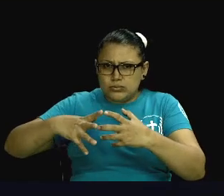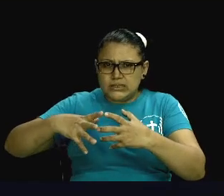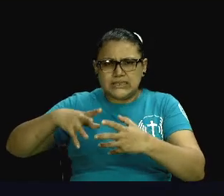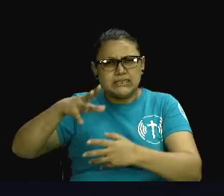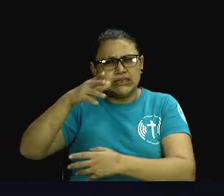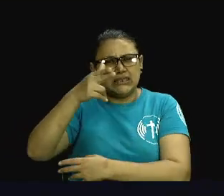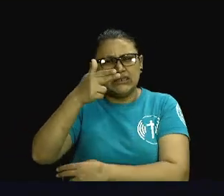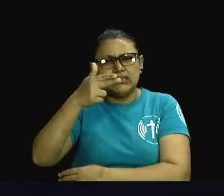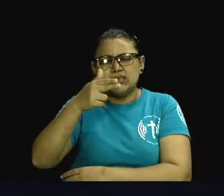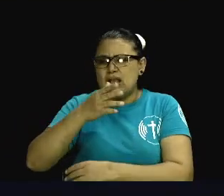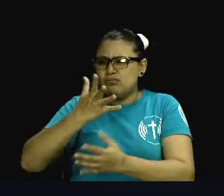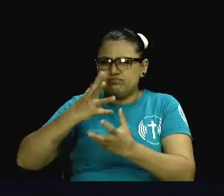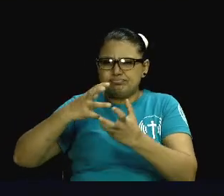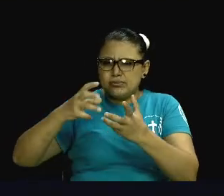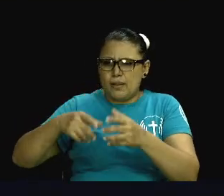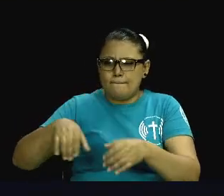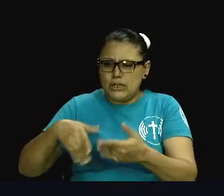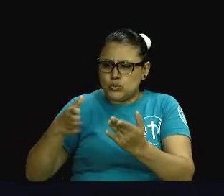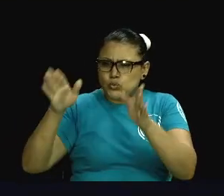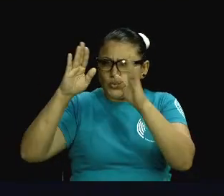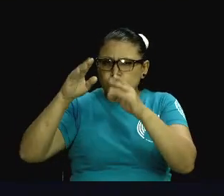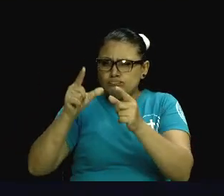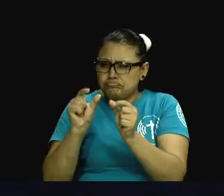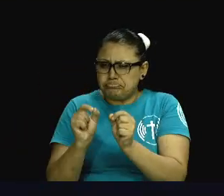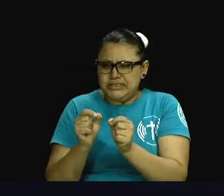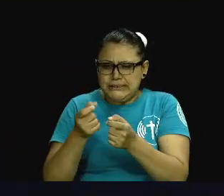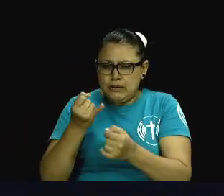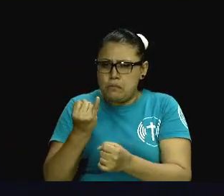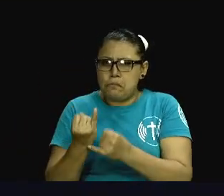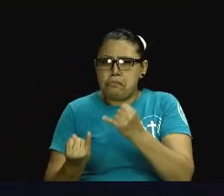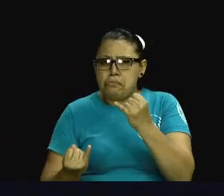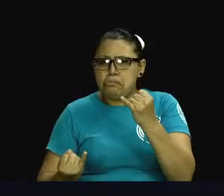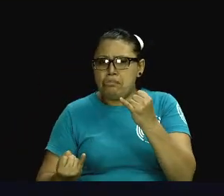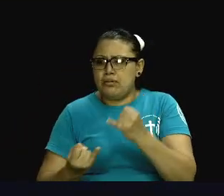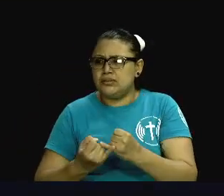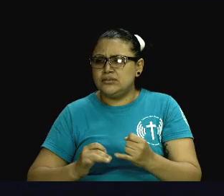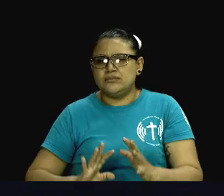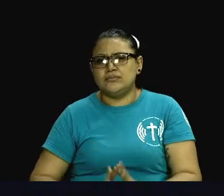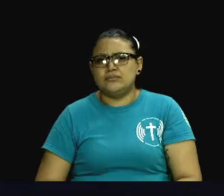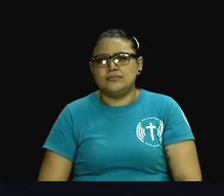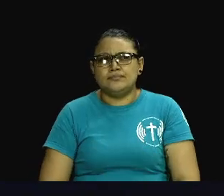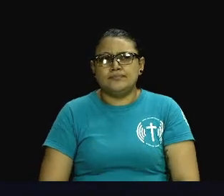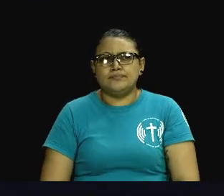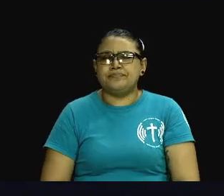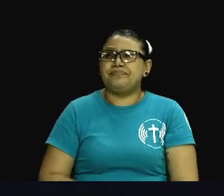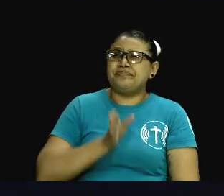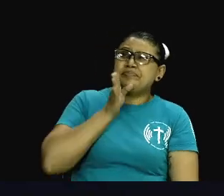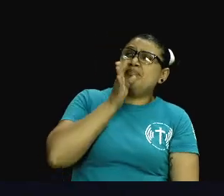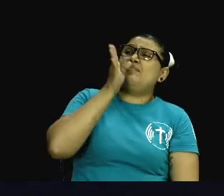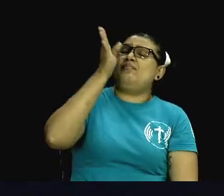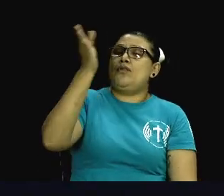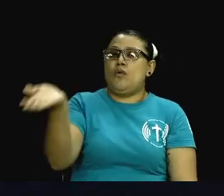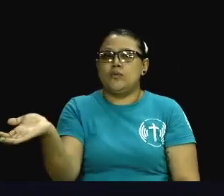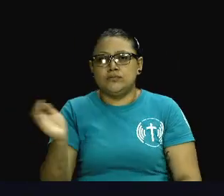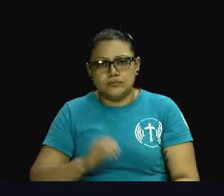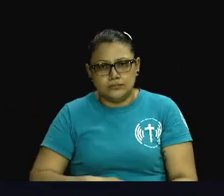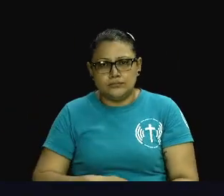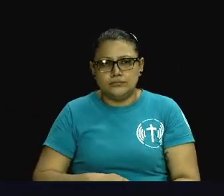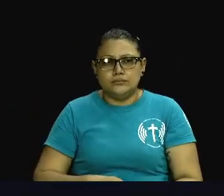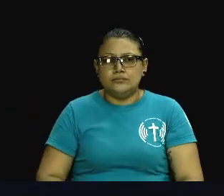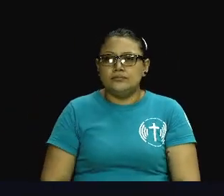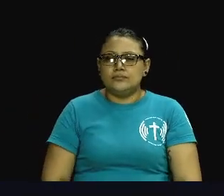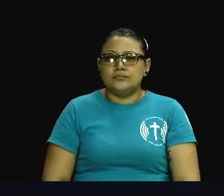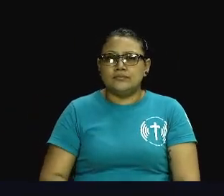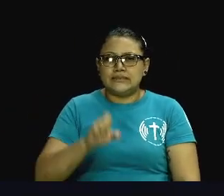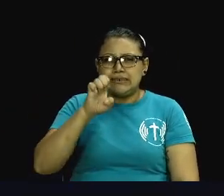es seco hay un convento ahí de las monjas carmelitas por cierto y sube otra vez y el